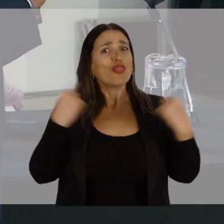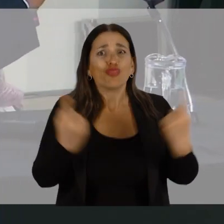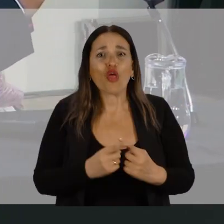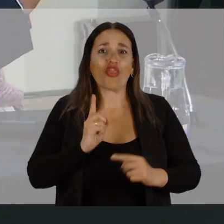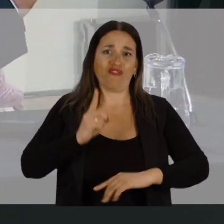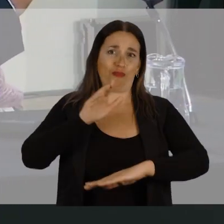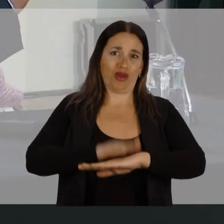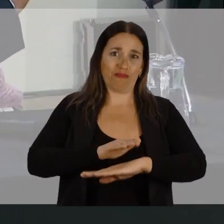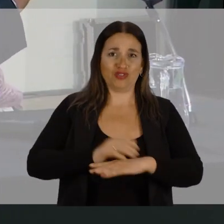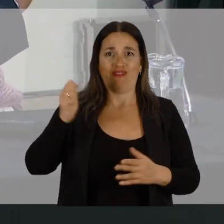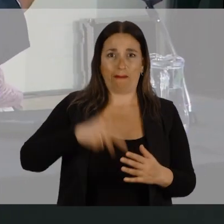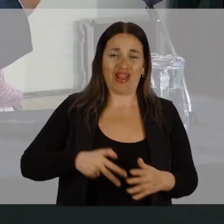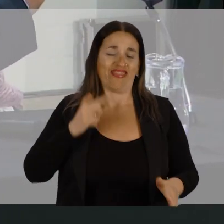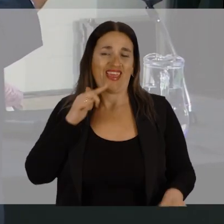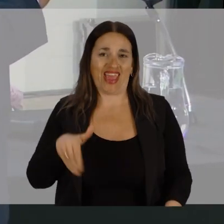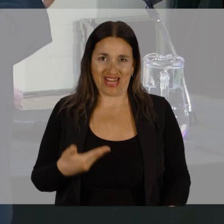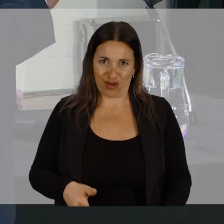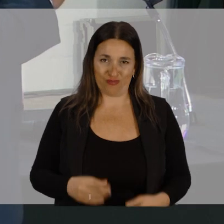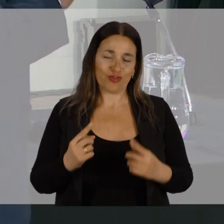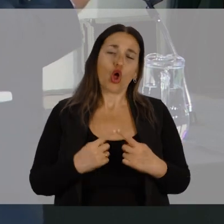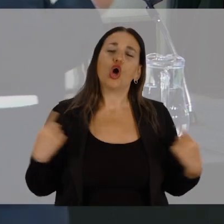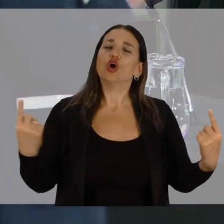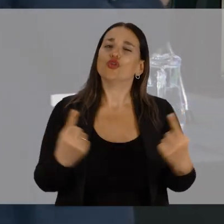porque nos tenemos que involucrar todos en los planes de género.